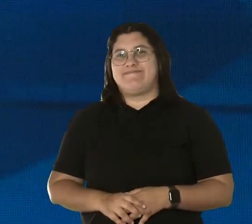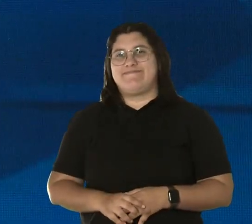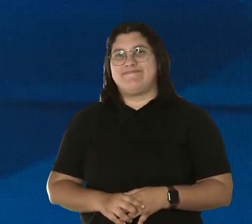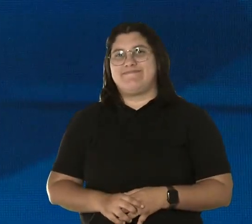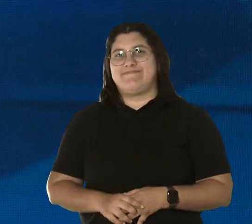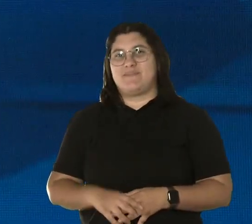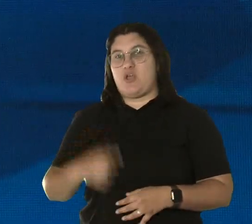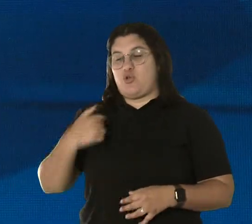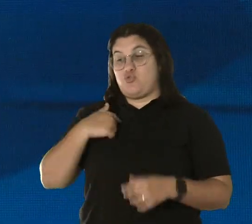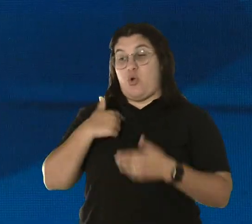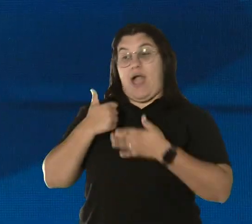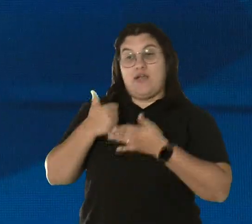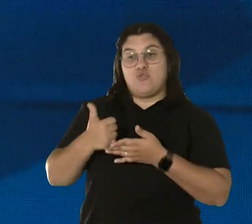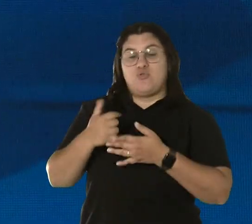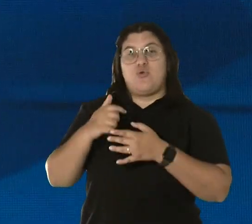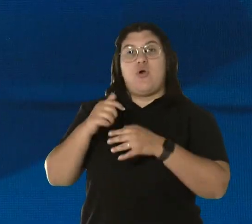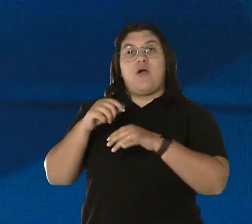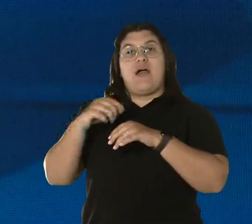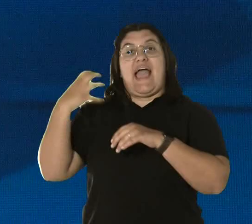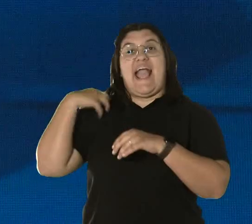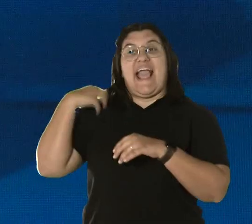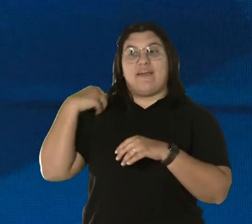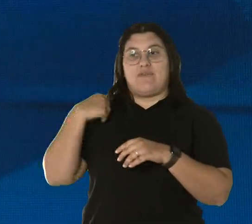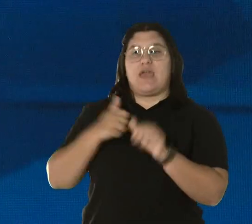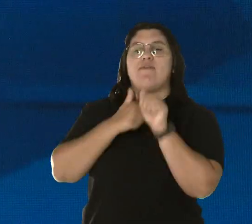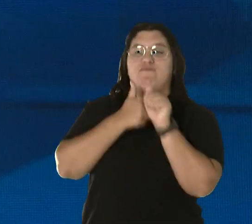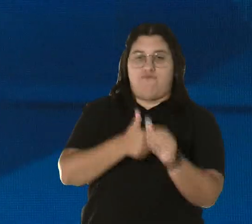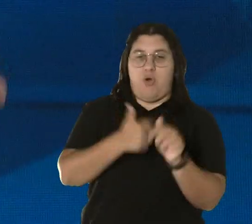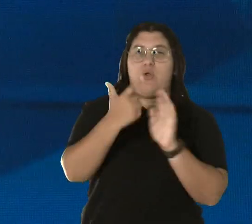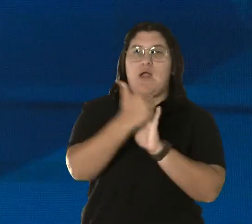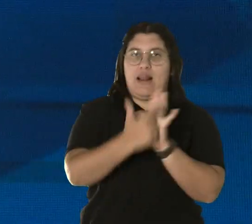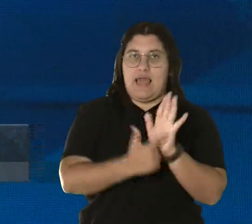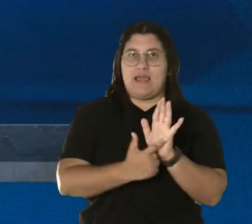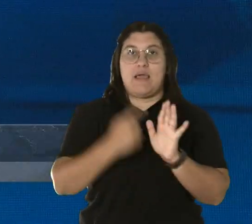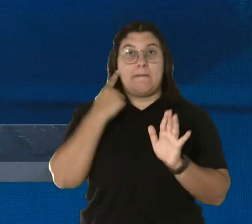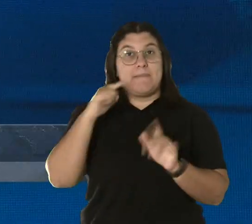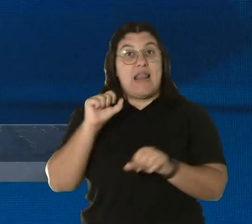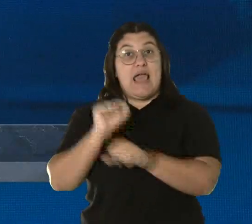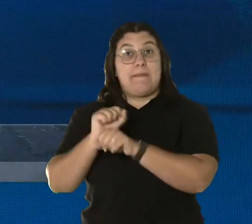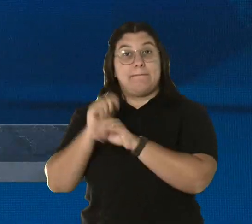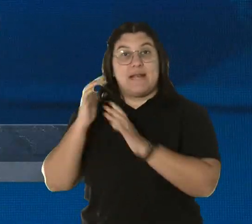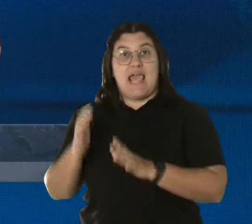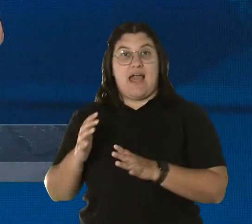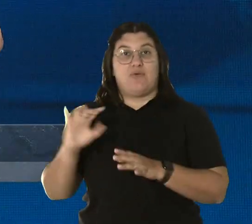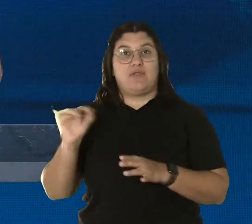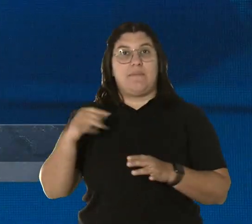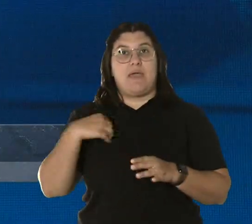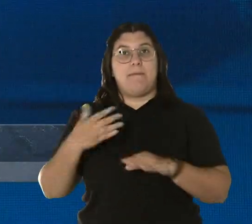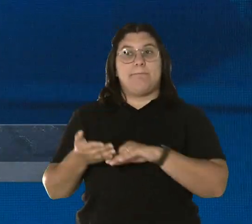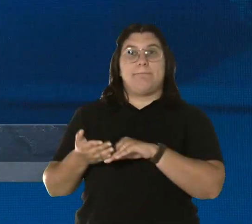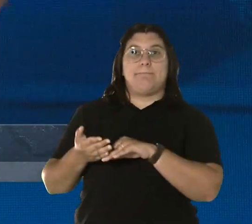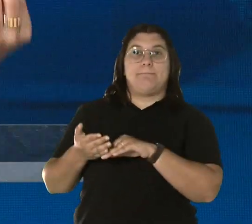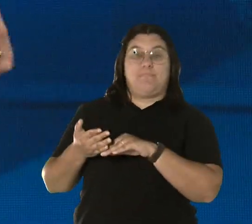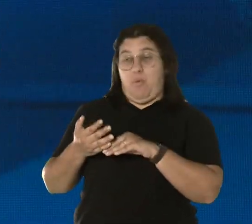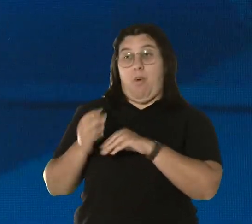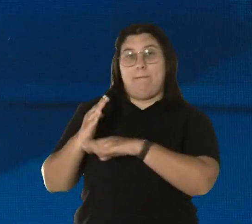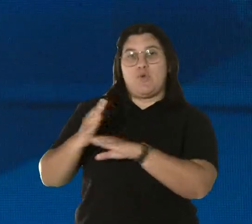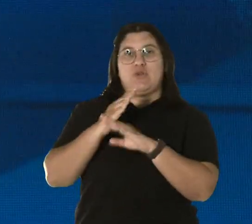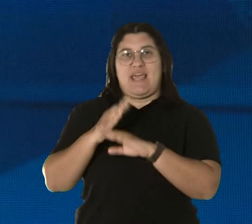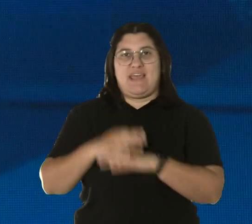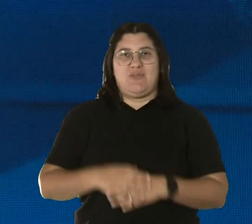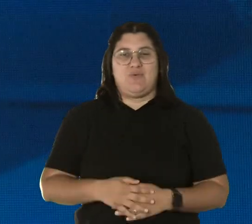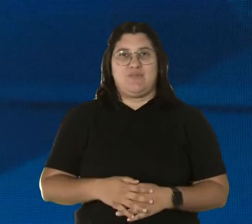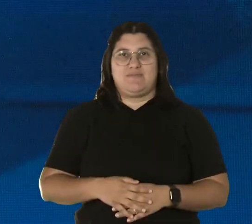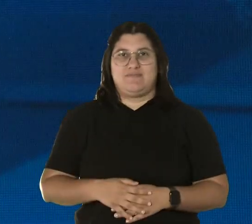estar en cumplimiento, es decir, yo procuro que el patrono esté haciendo las cosas bien para que el empleado esté protegido. Parte del problema, volvemos a lo